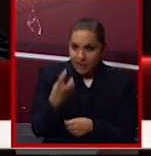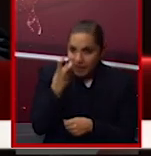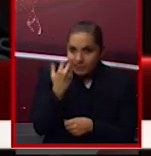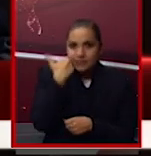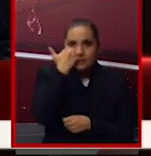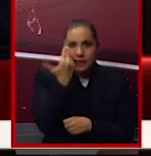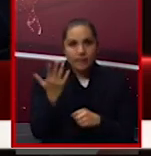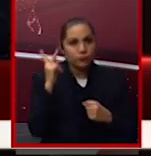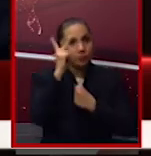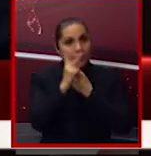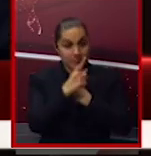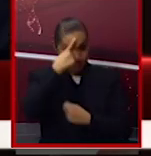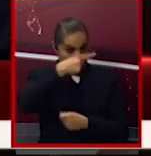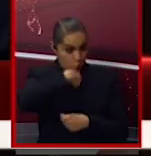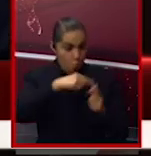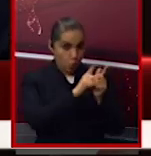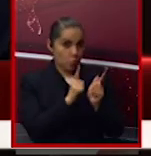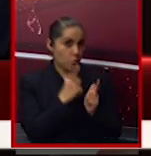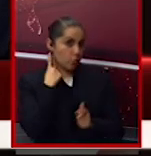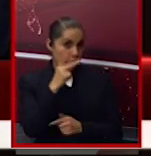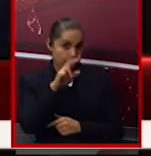construir, el México del